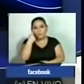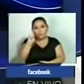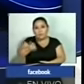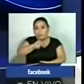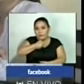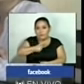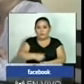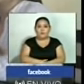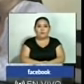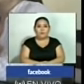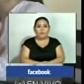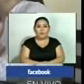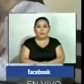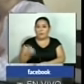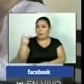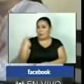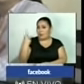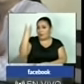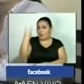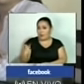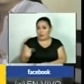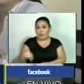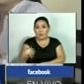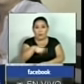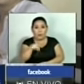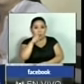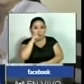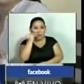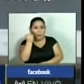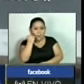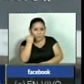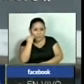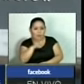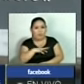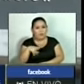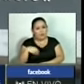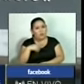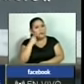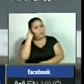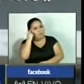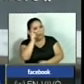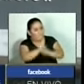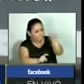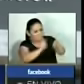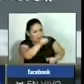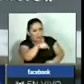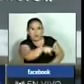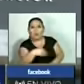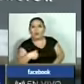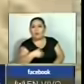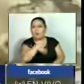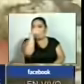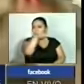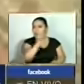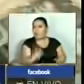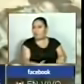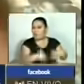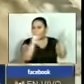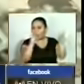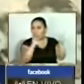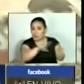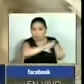informe. En los últimos días, los padres de familia han hecho una serie de cuestionamientos al Ministerio de Educación sobre el pago